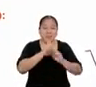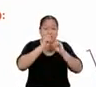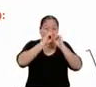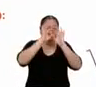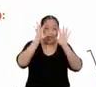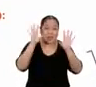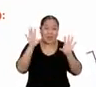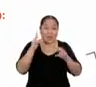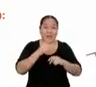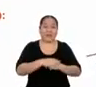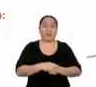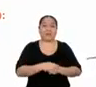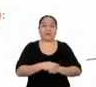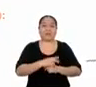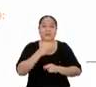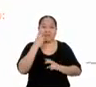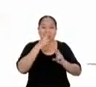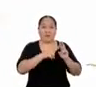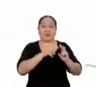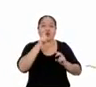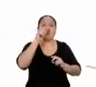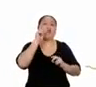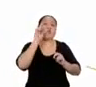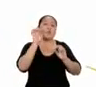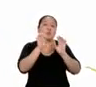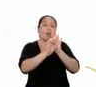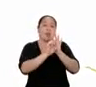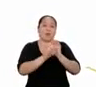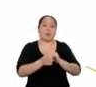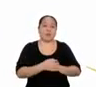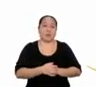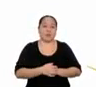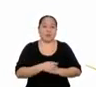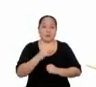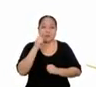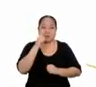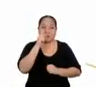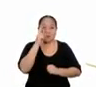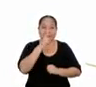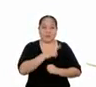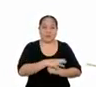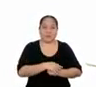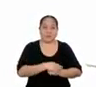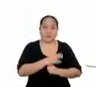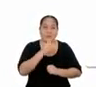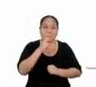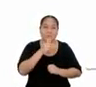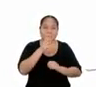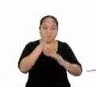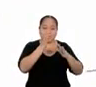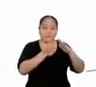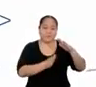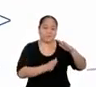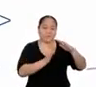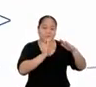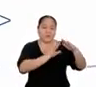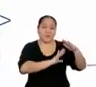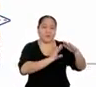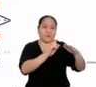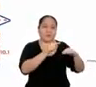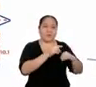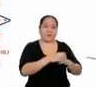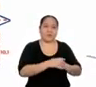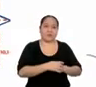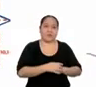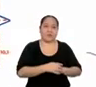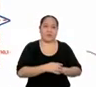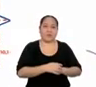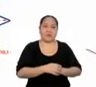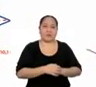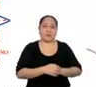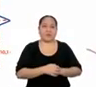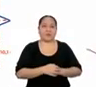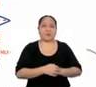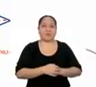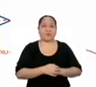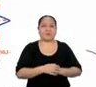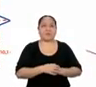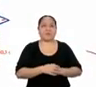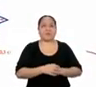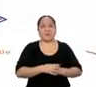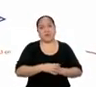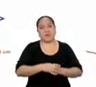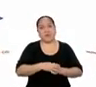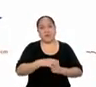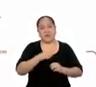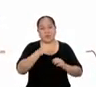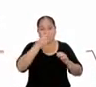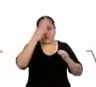claro, vamos a resolver un ejemplo. Aquí podemos observar la pirámide, así como su desarrollo plano. Habría que